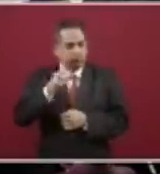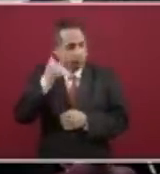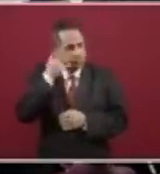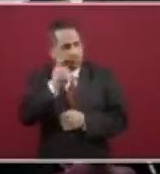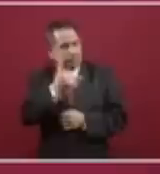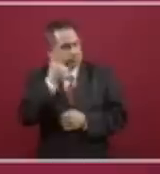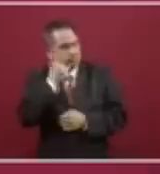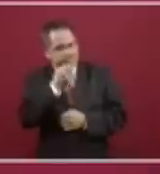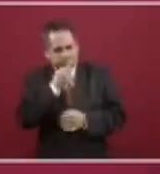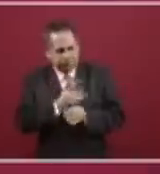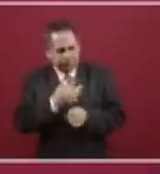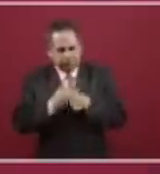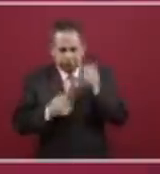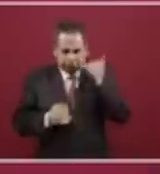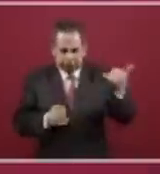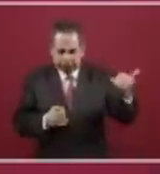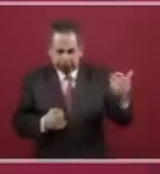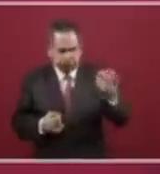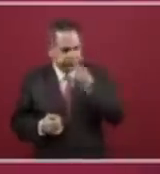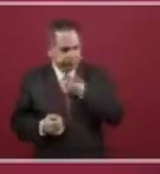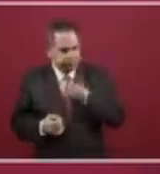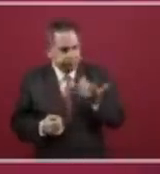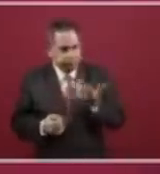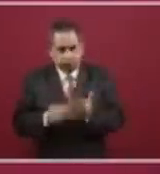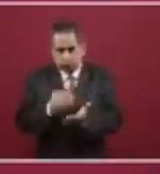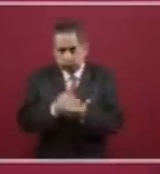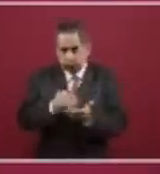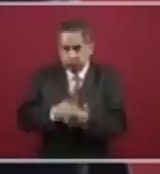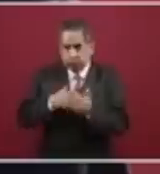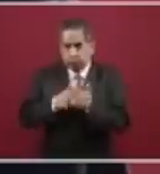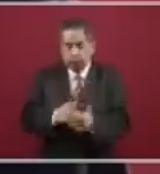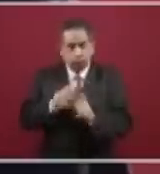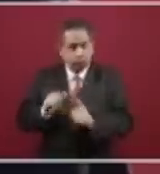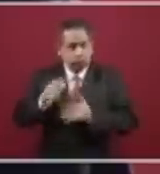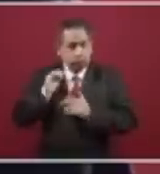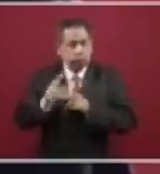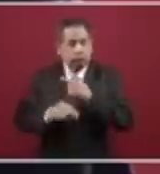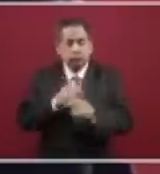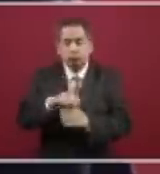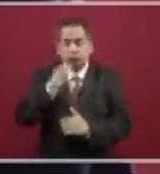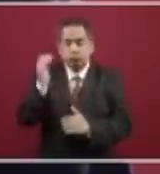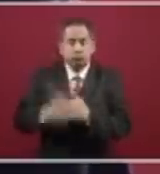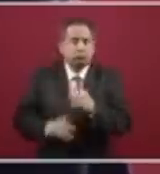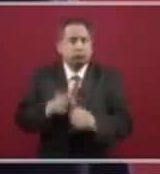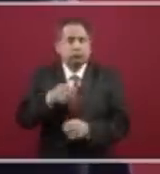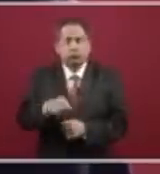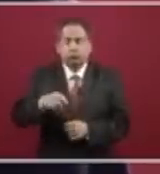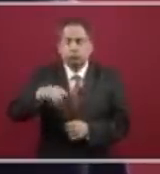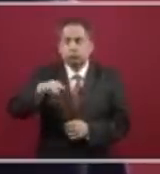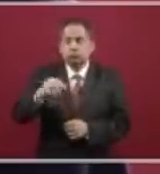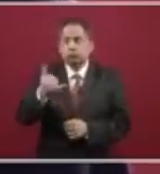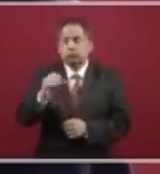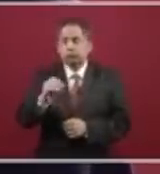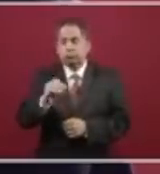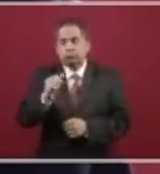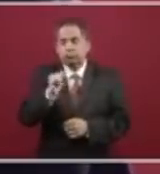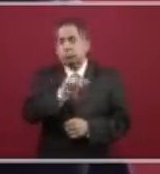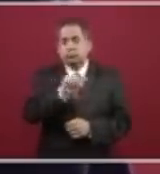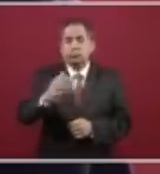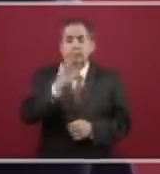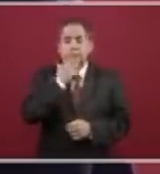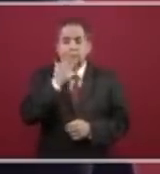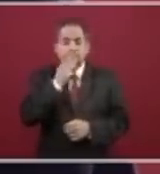diga si está en pie el compromiso de terminar la carretera de sonora de